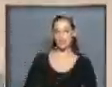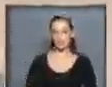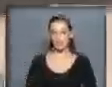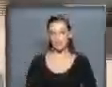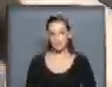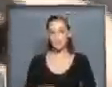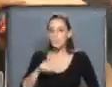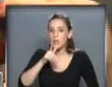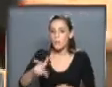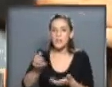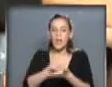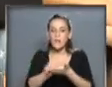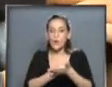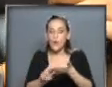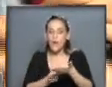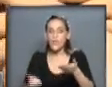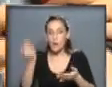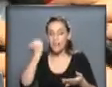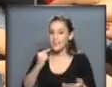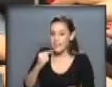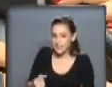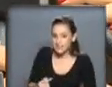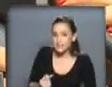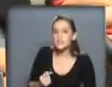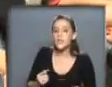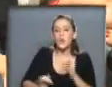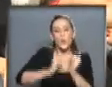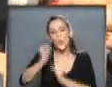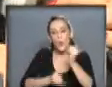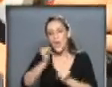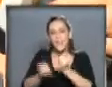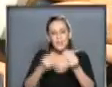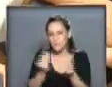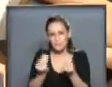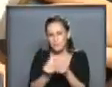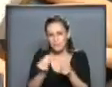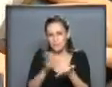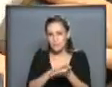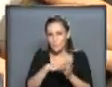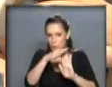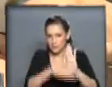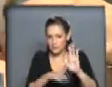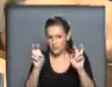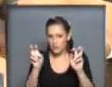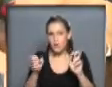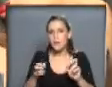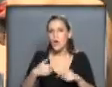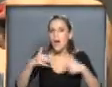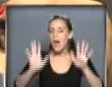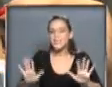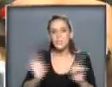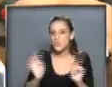que el mismo abogado que ayer estaba planteando todas estas cuestiones, se ha retractado y ha dicho que en realidad no era así, con lo